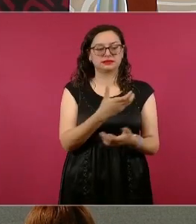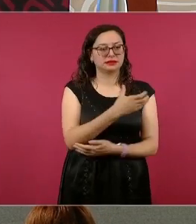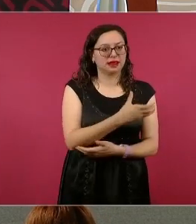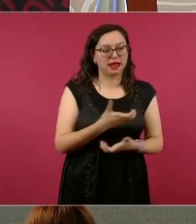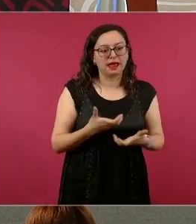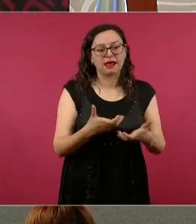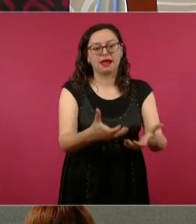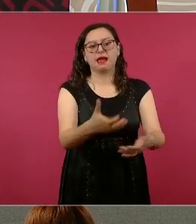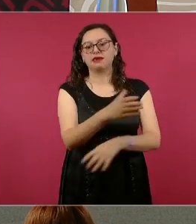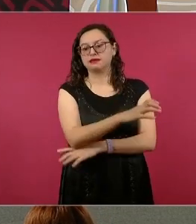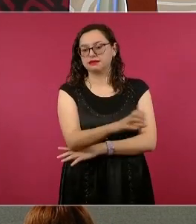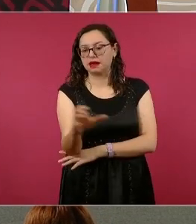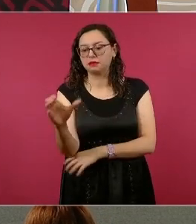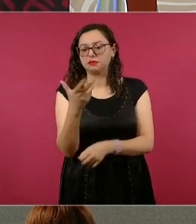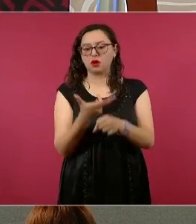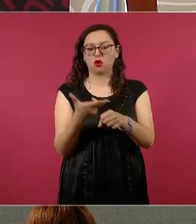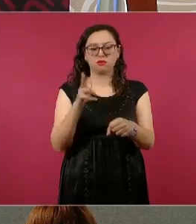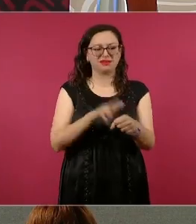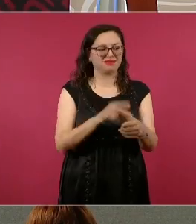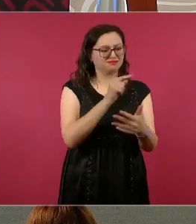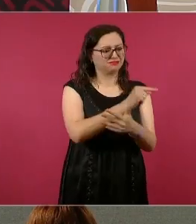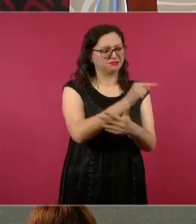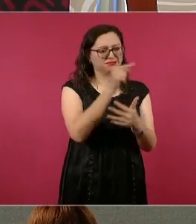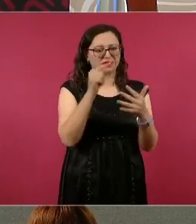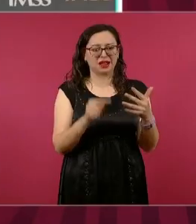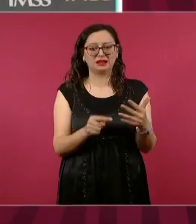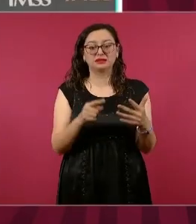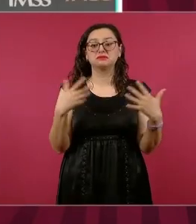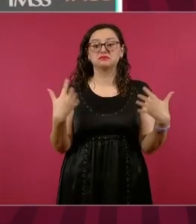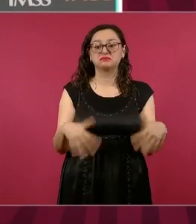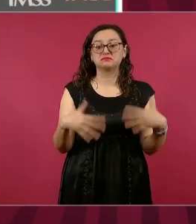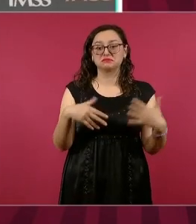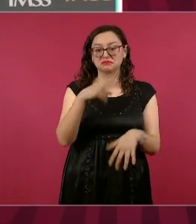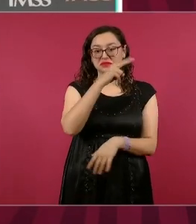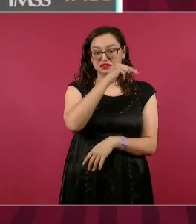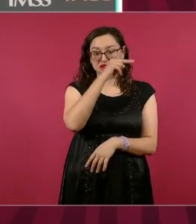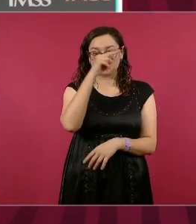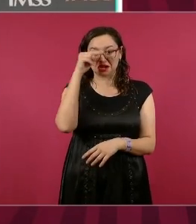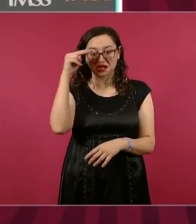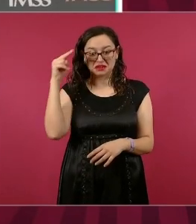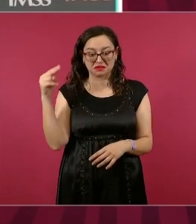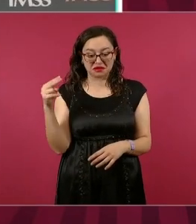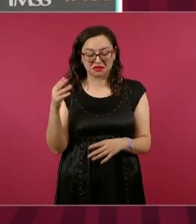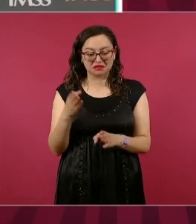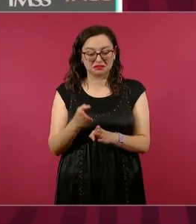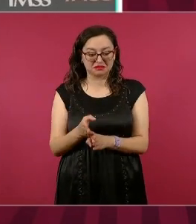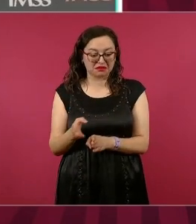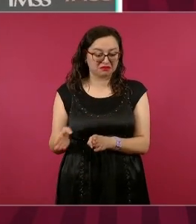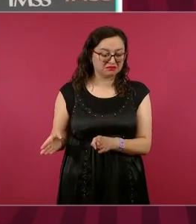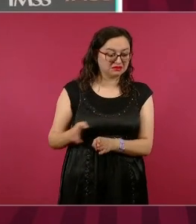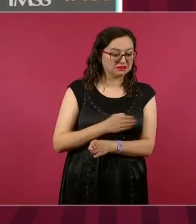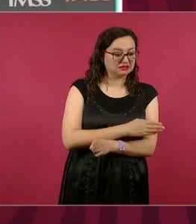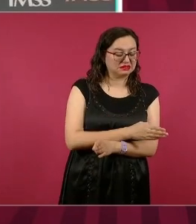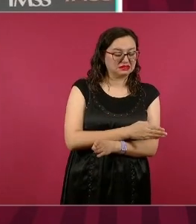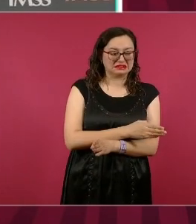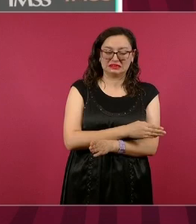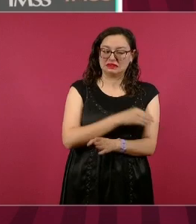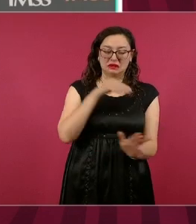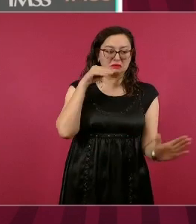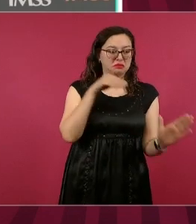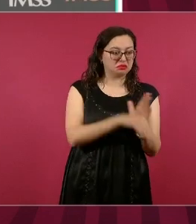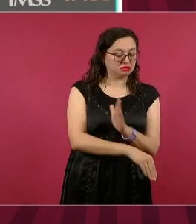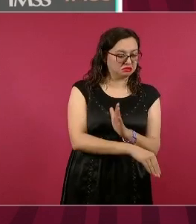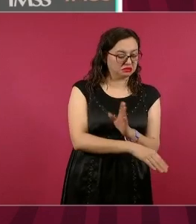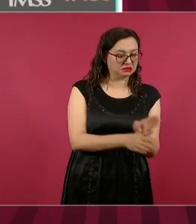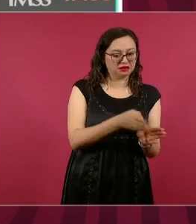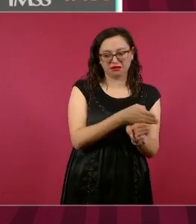riego, hospitales, etcétera, etcétera. Nayarit era uno antes de Andrés Manuel López Obrador y hoy es otro que